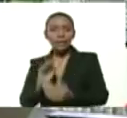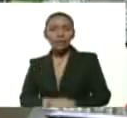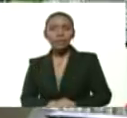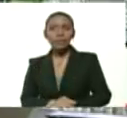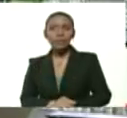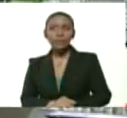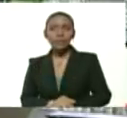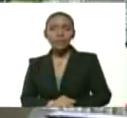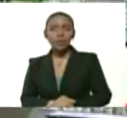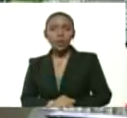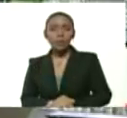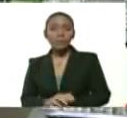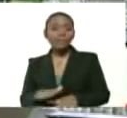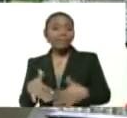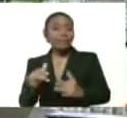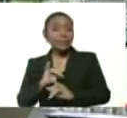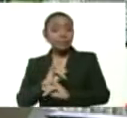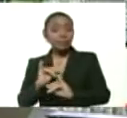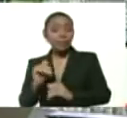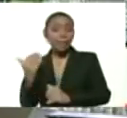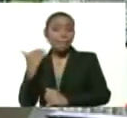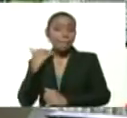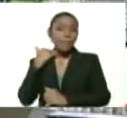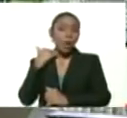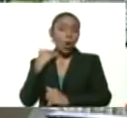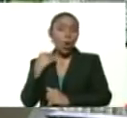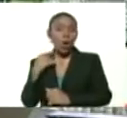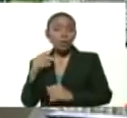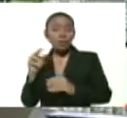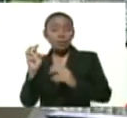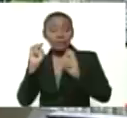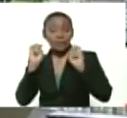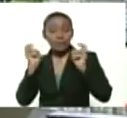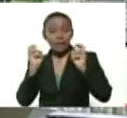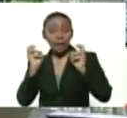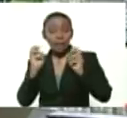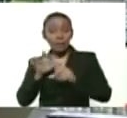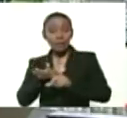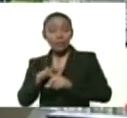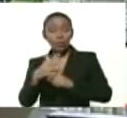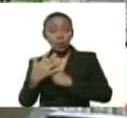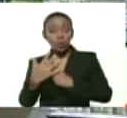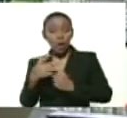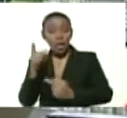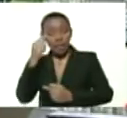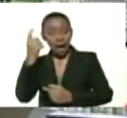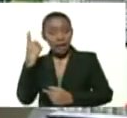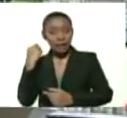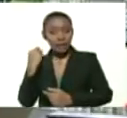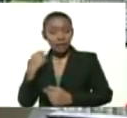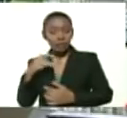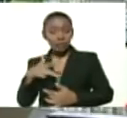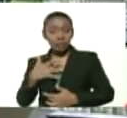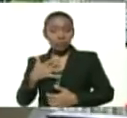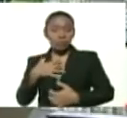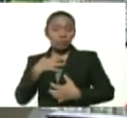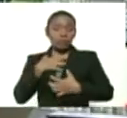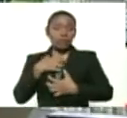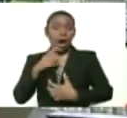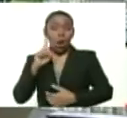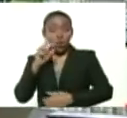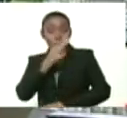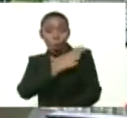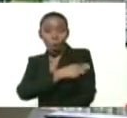Cuando ya presentó un cuadro de extrema gravedad, que fue el día de ayer, se presentó a uno de los